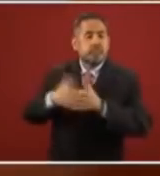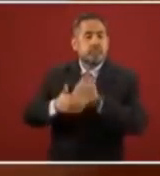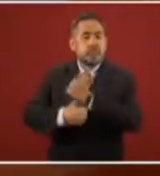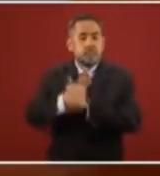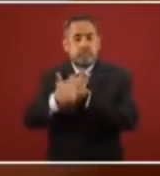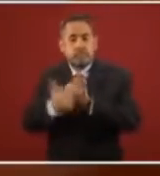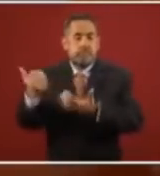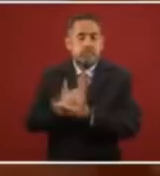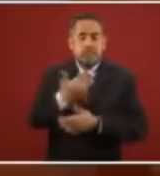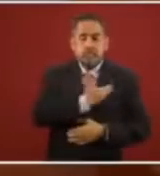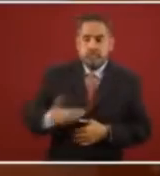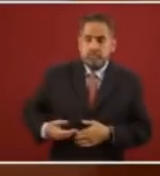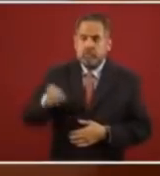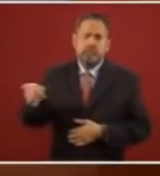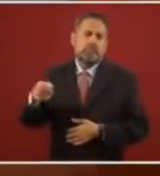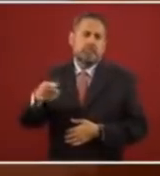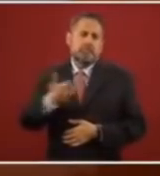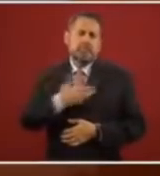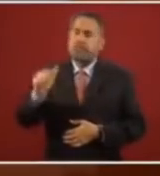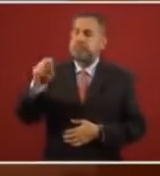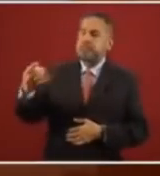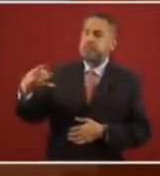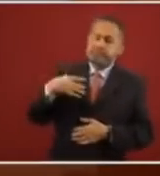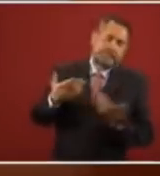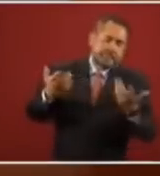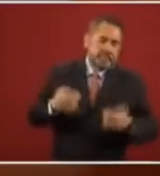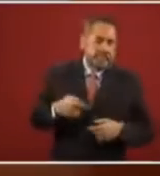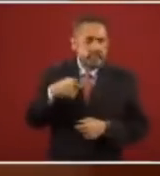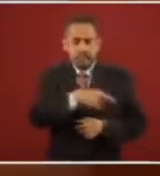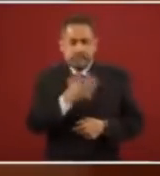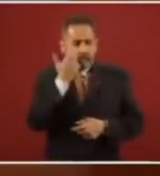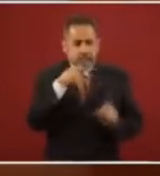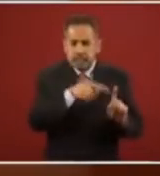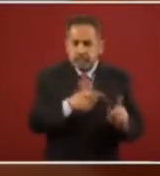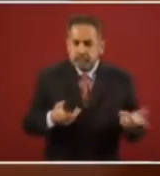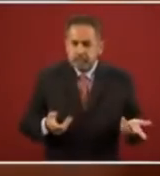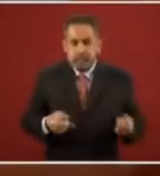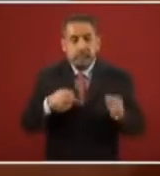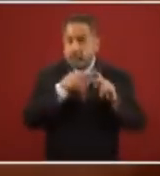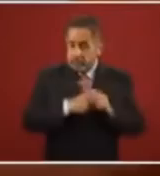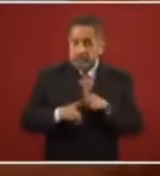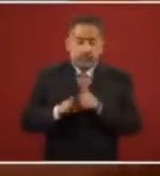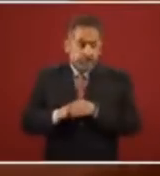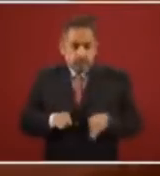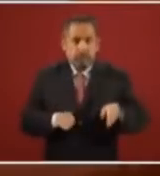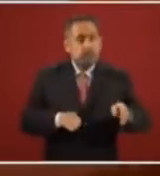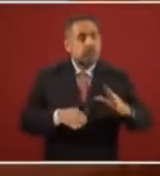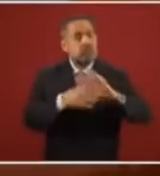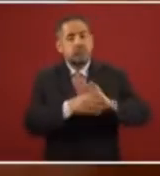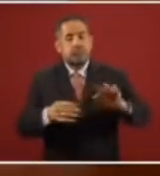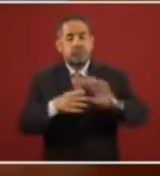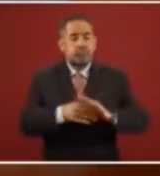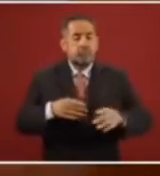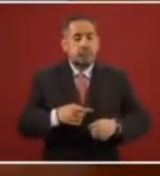y bueno, dice que usted le ganó. a partir de ahí, pues incluso se anunciaba como el